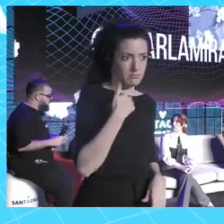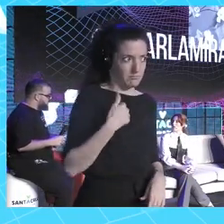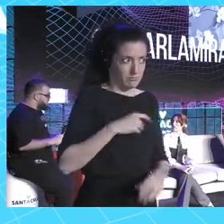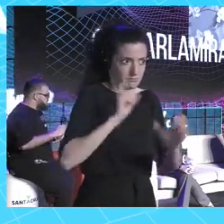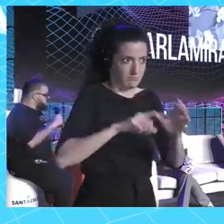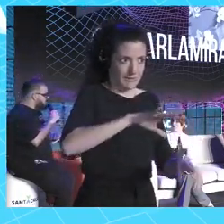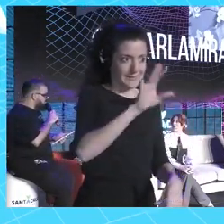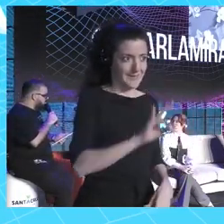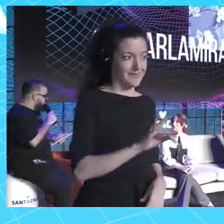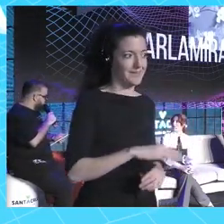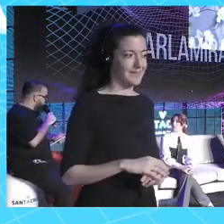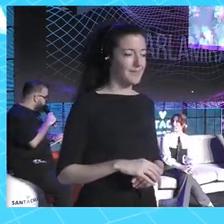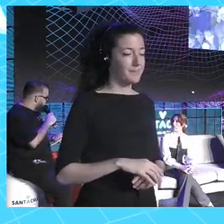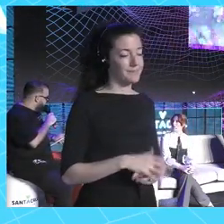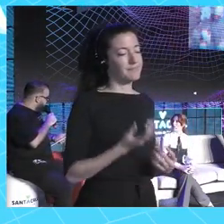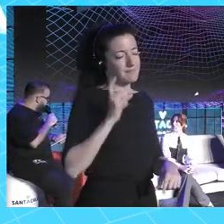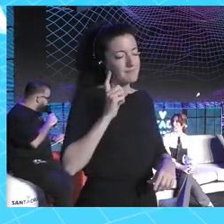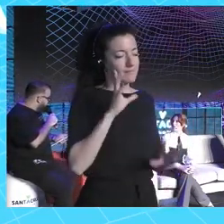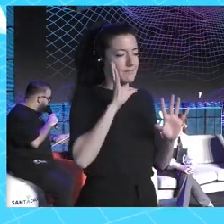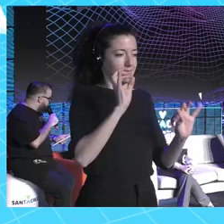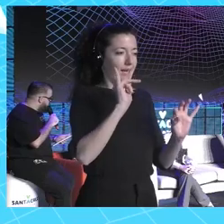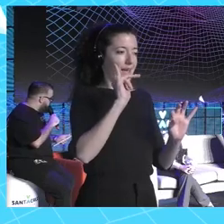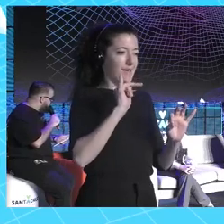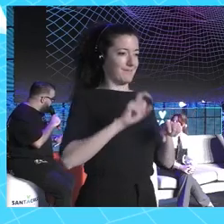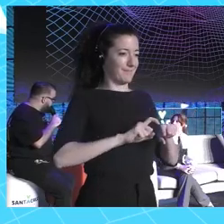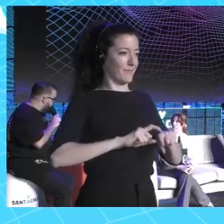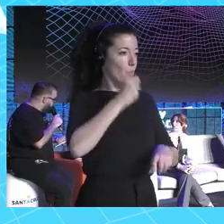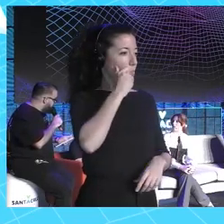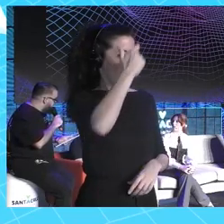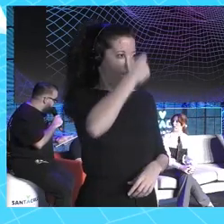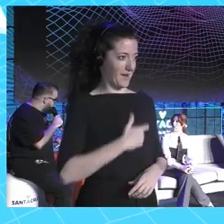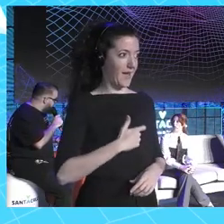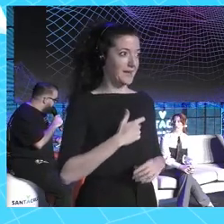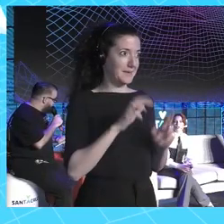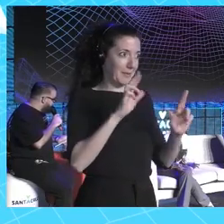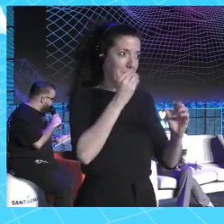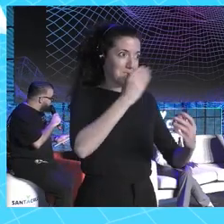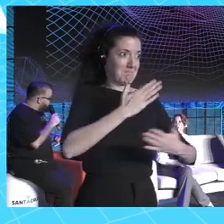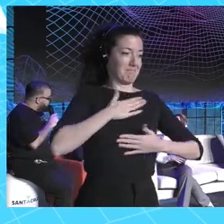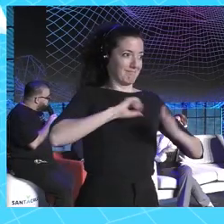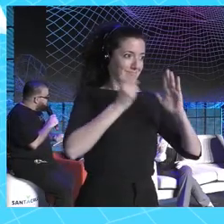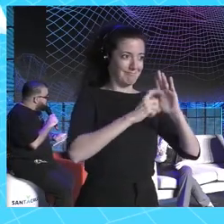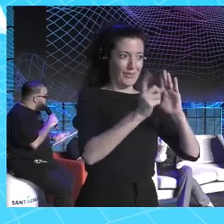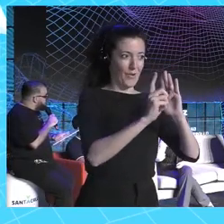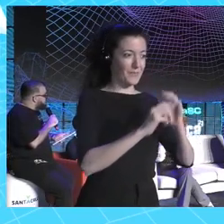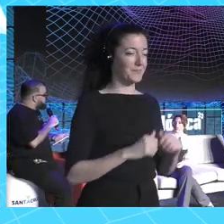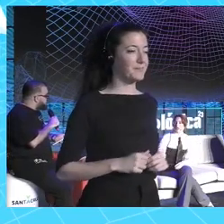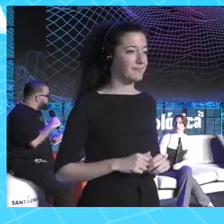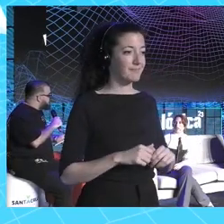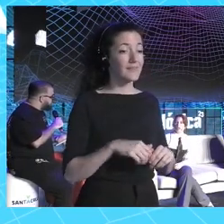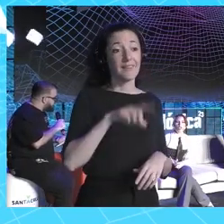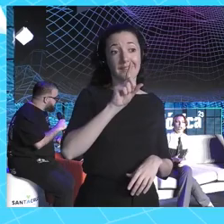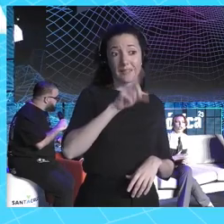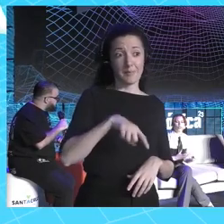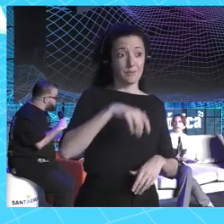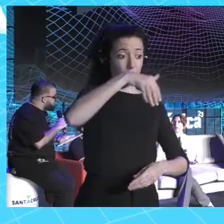siempre va a estar el factor humano ligado No creo que acabe sustituyendo al 100% o espero una cosa al final es optimizar ese